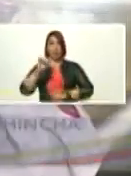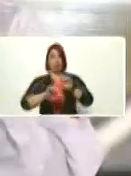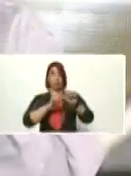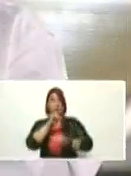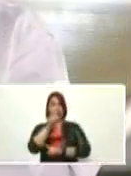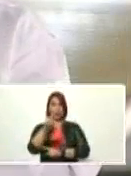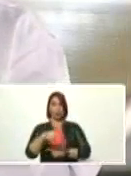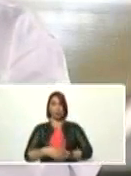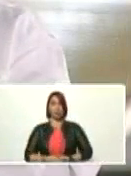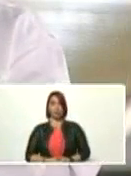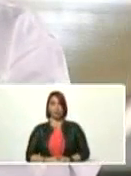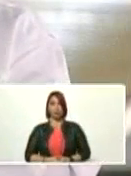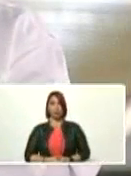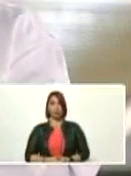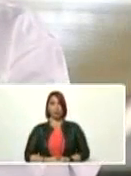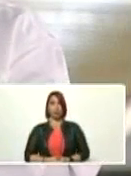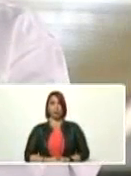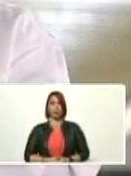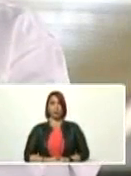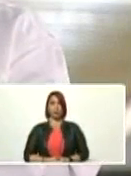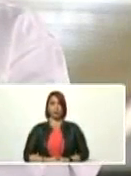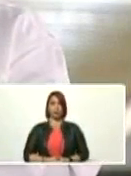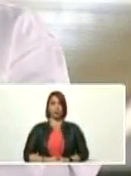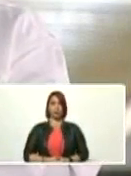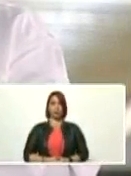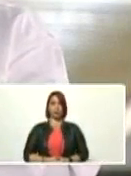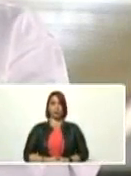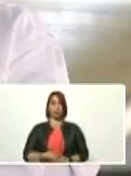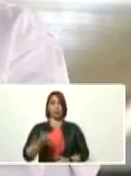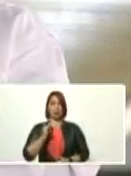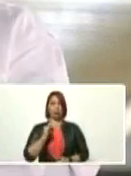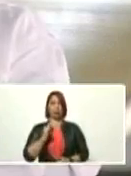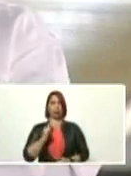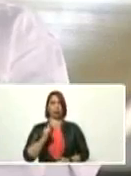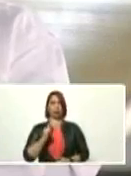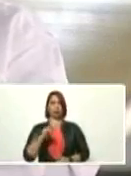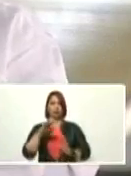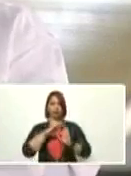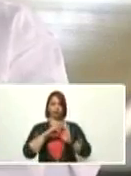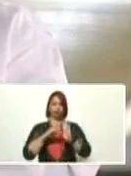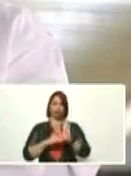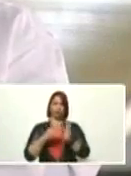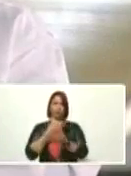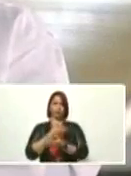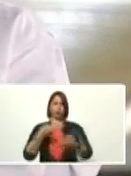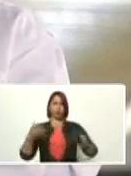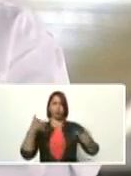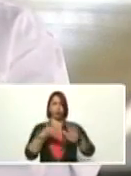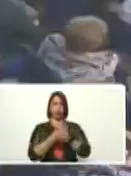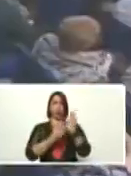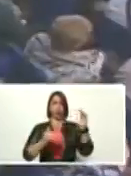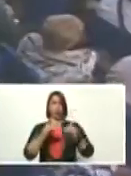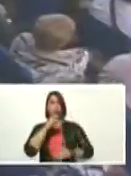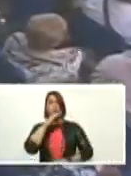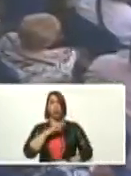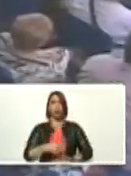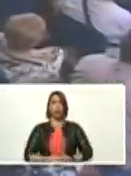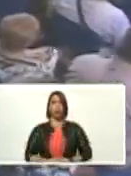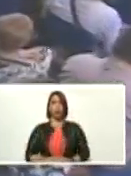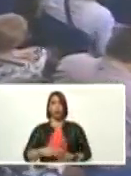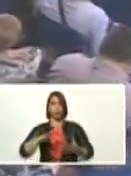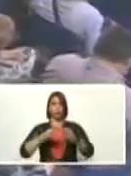XXI está en la doctrina correcta sobre la historia, en